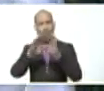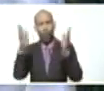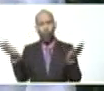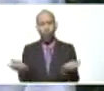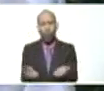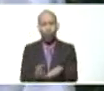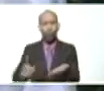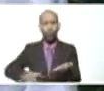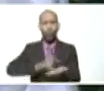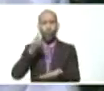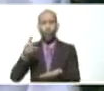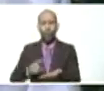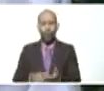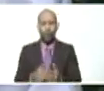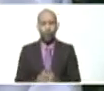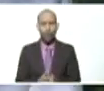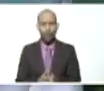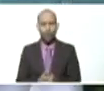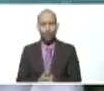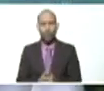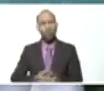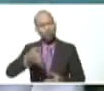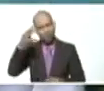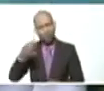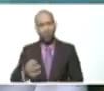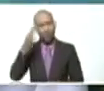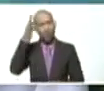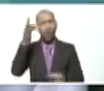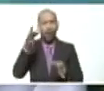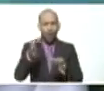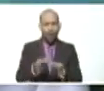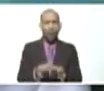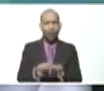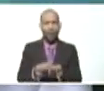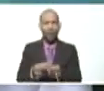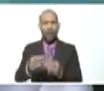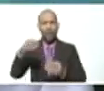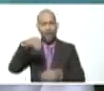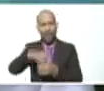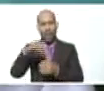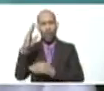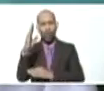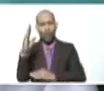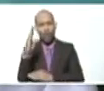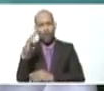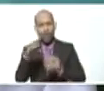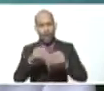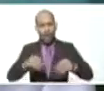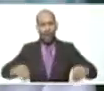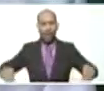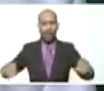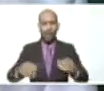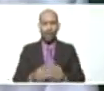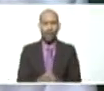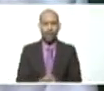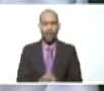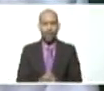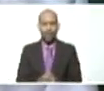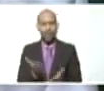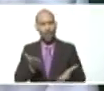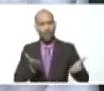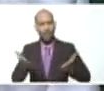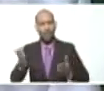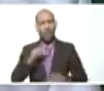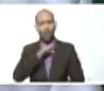entero. Confirma en la fe y en la caridad a tu Iglesia peregrina en la tierra, a tu servidor,